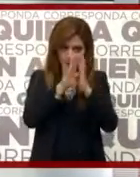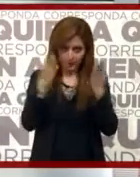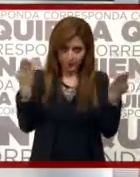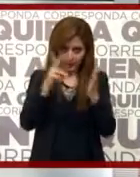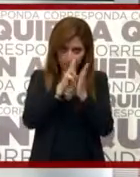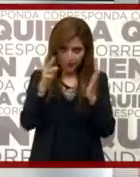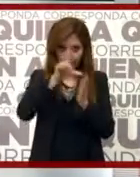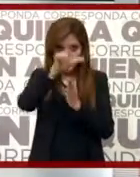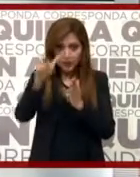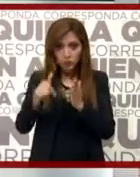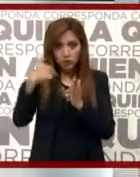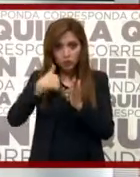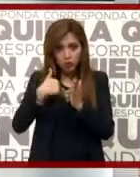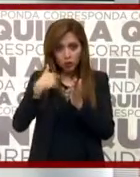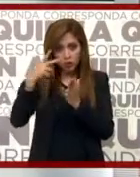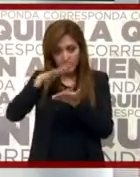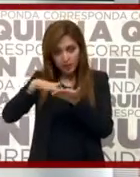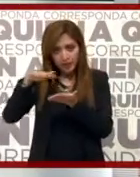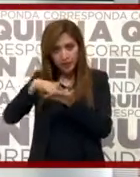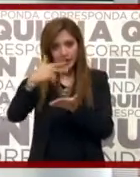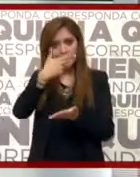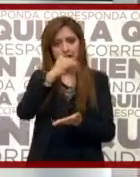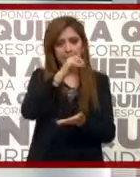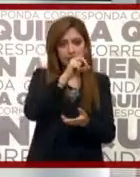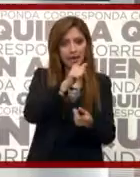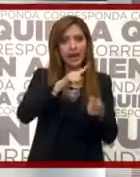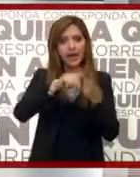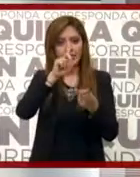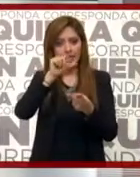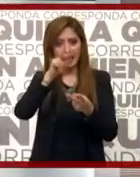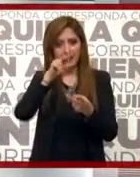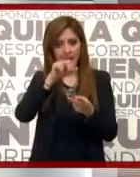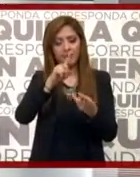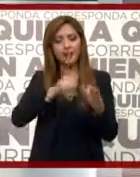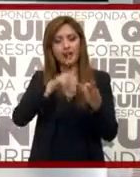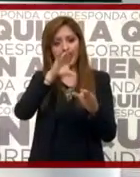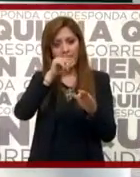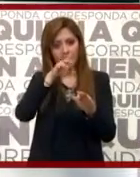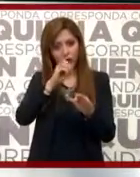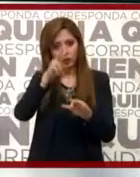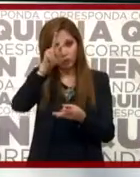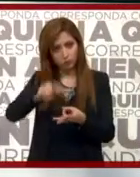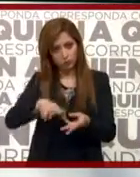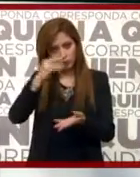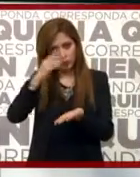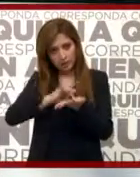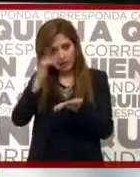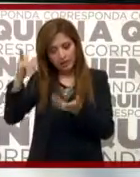la leeré con mucho cuidado. Gracias, Hilda, David y Carlos, por su paciencia